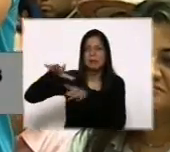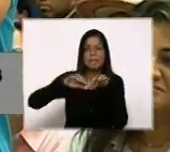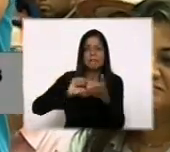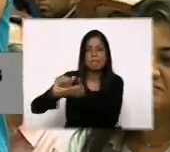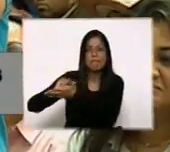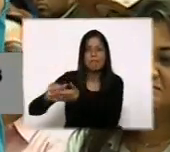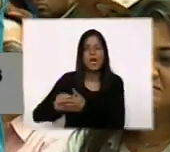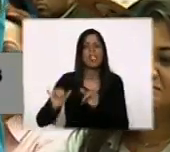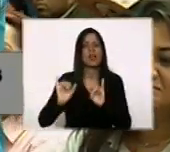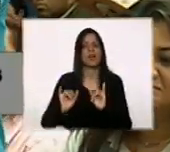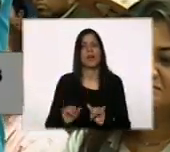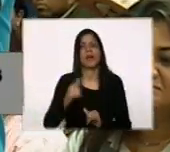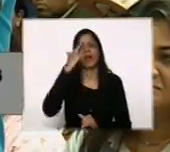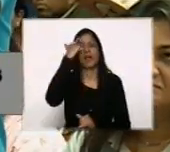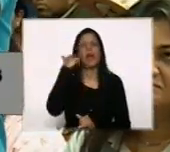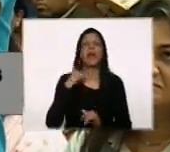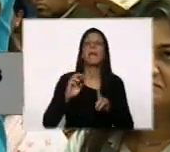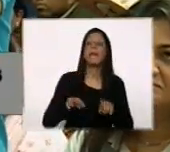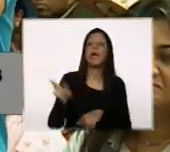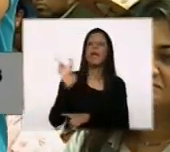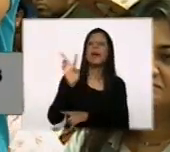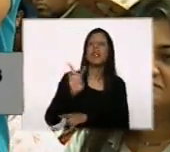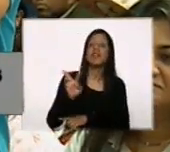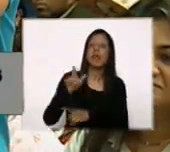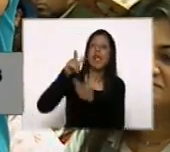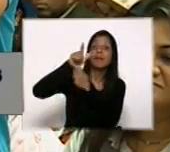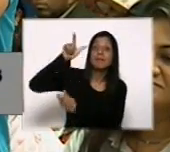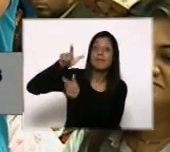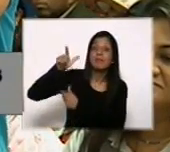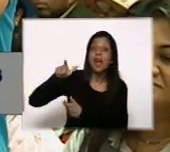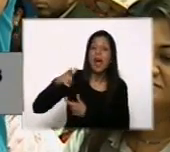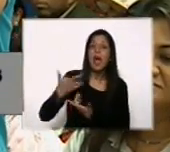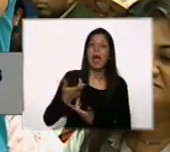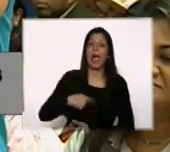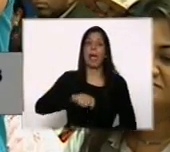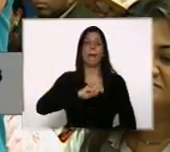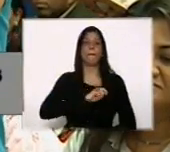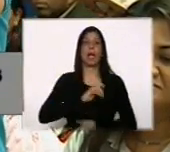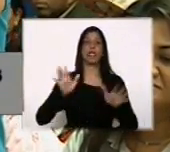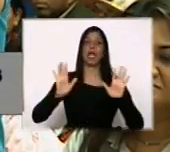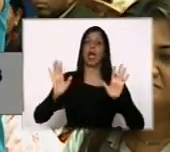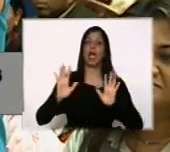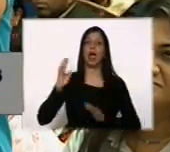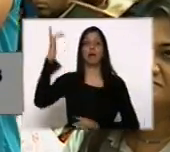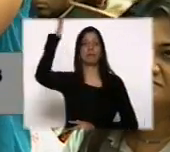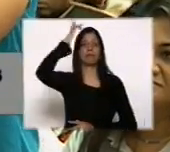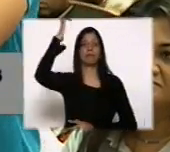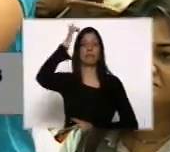lección mentirosa al mundo de que, bueno, de que ellos son la democracia